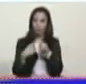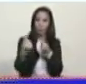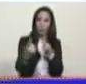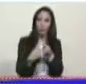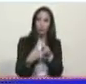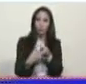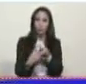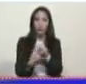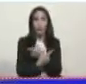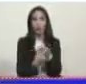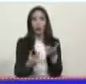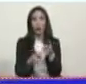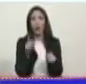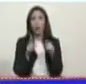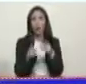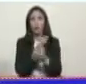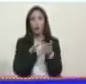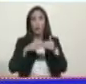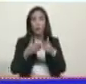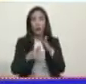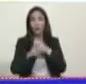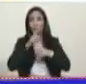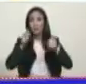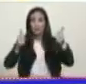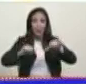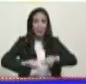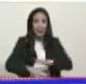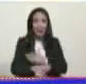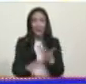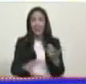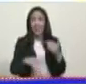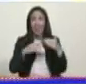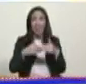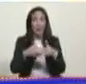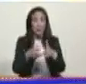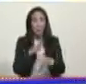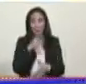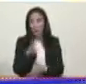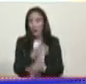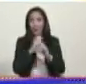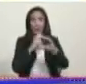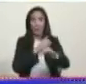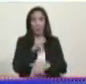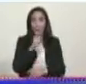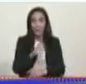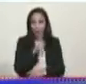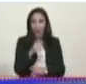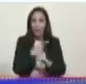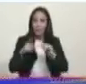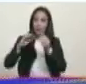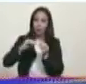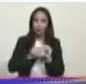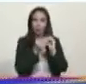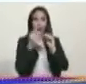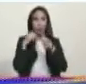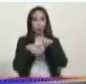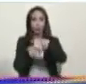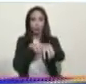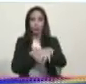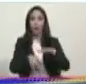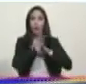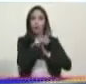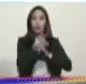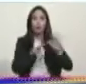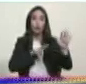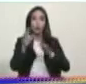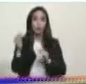están aptas para ese transporte, y con esto dignificamos al ser humano, presidente, porque además tendrá una capacidad para